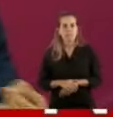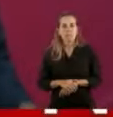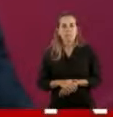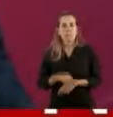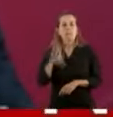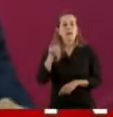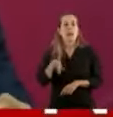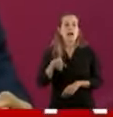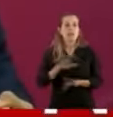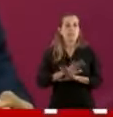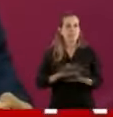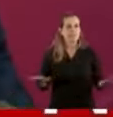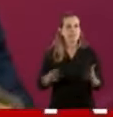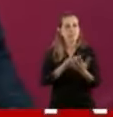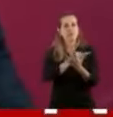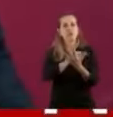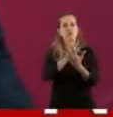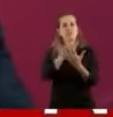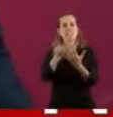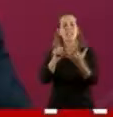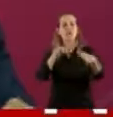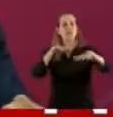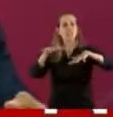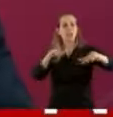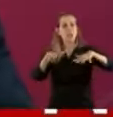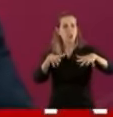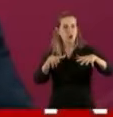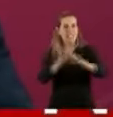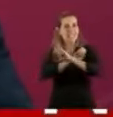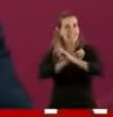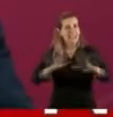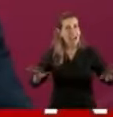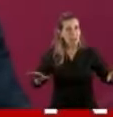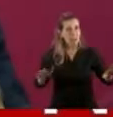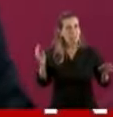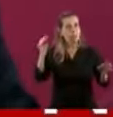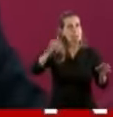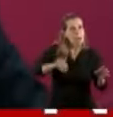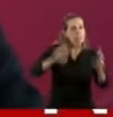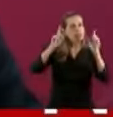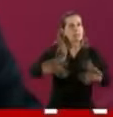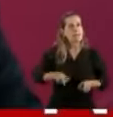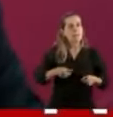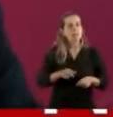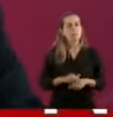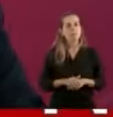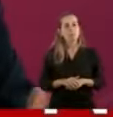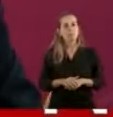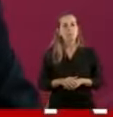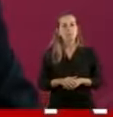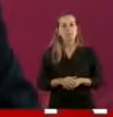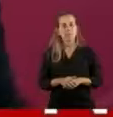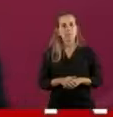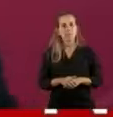muchos de estos 5 hechos sumamente graves. Se le puede agregar también